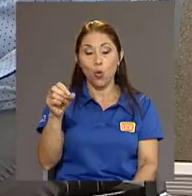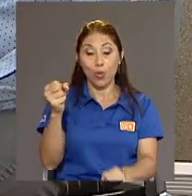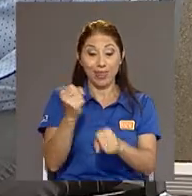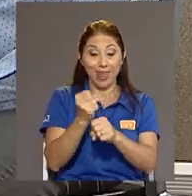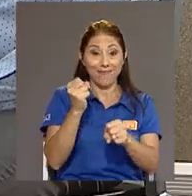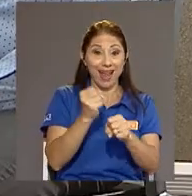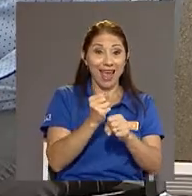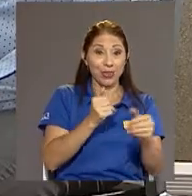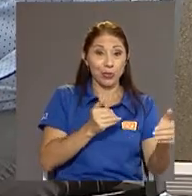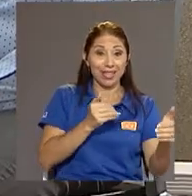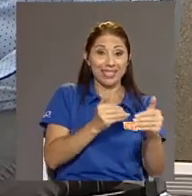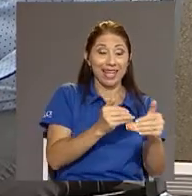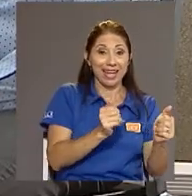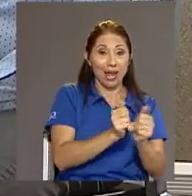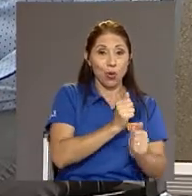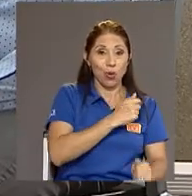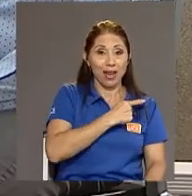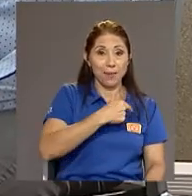Orlis,